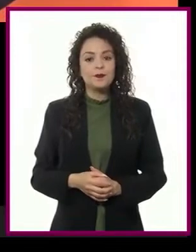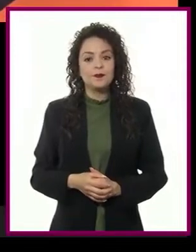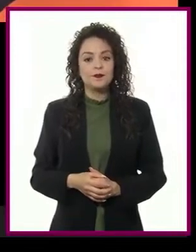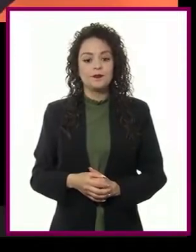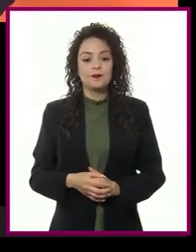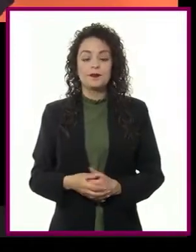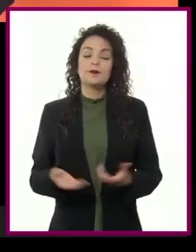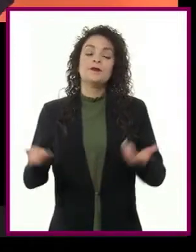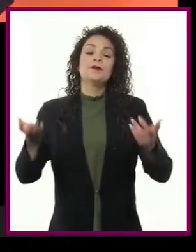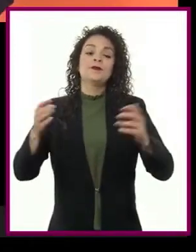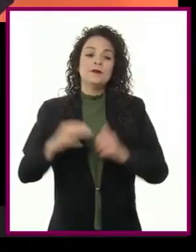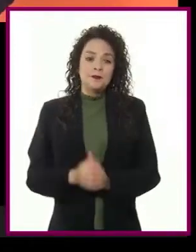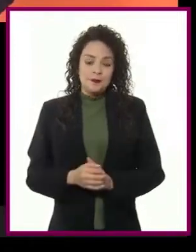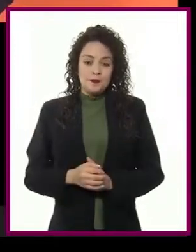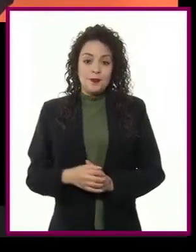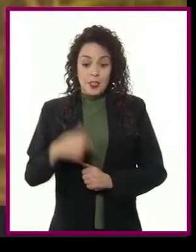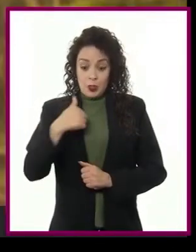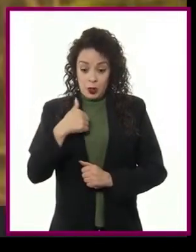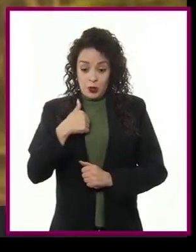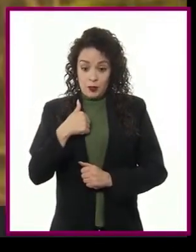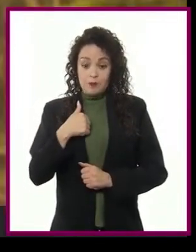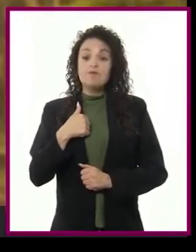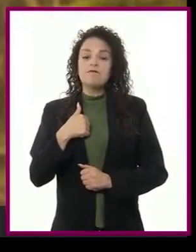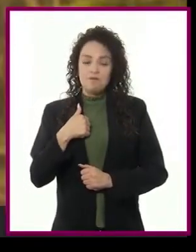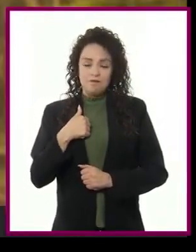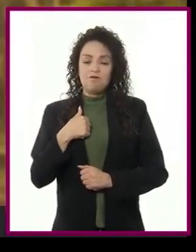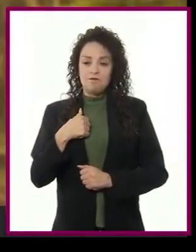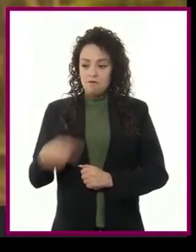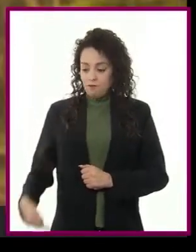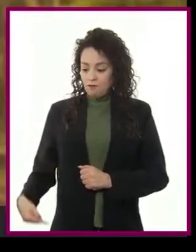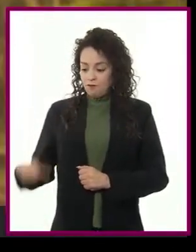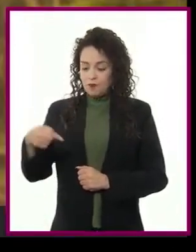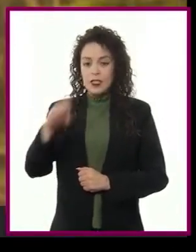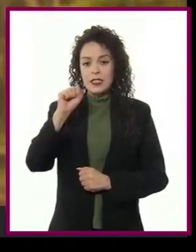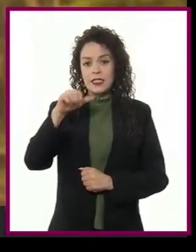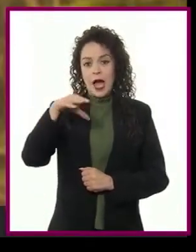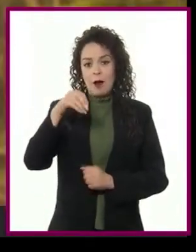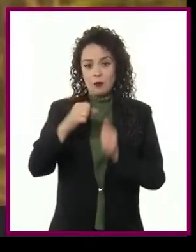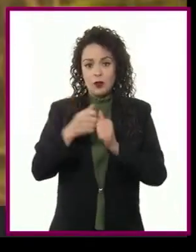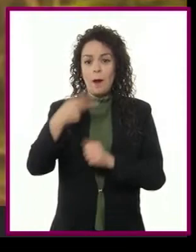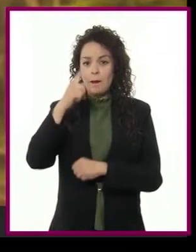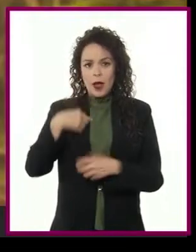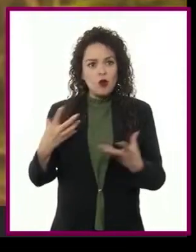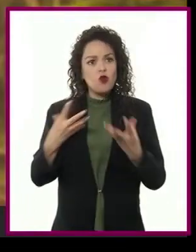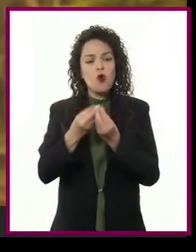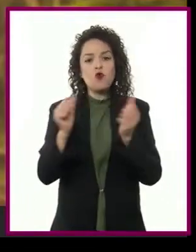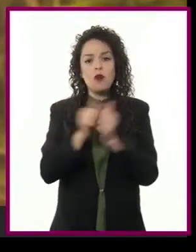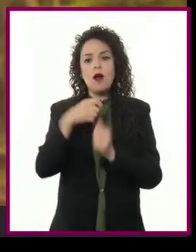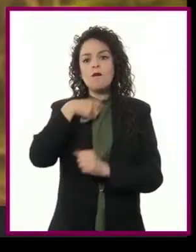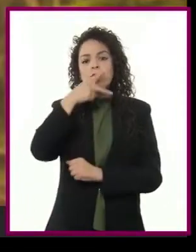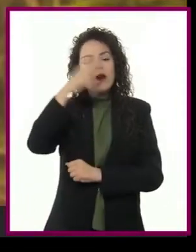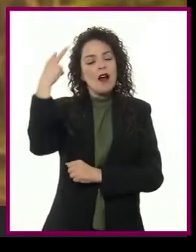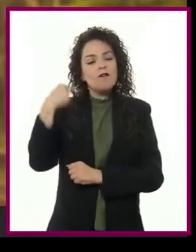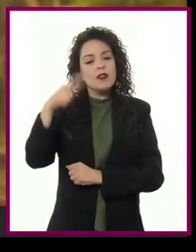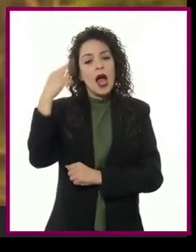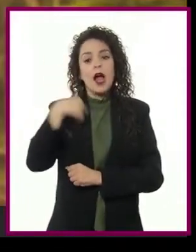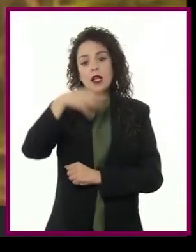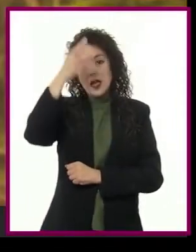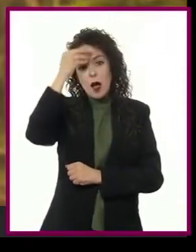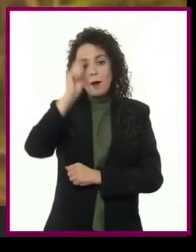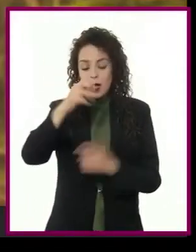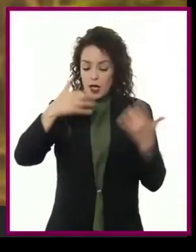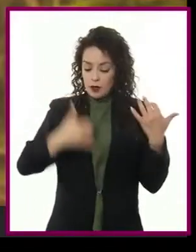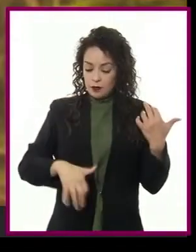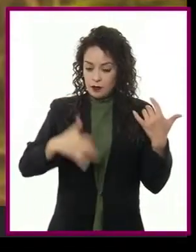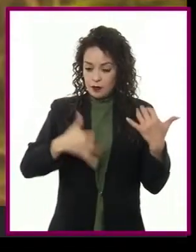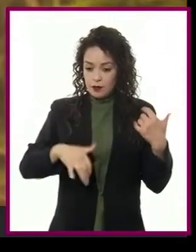Pasé mis primeros años en Samos, pero viajé mucho con mi padre y aprendí a tocar la lira, a recitar a Homero